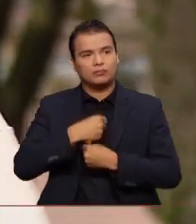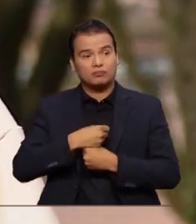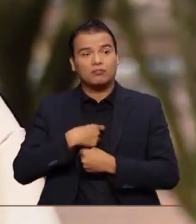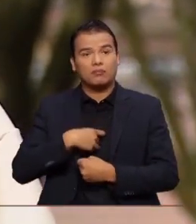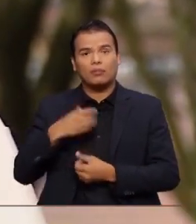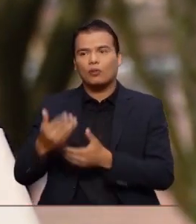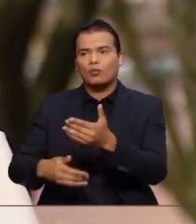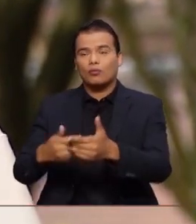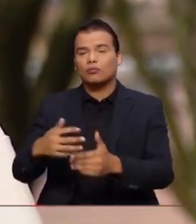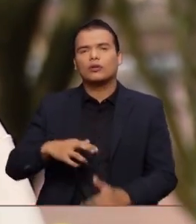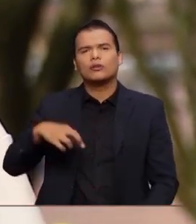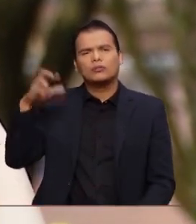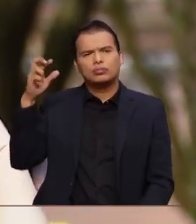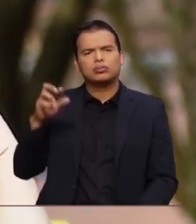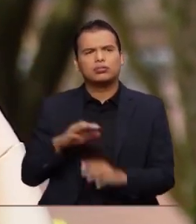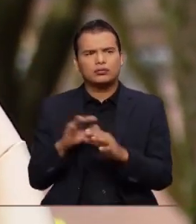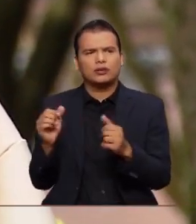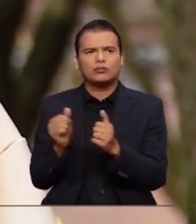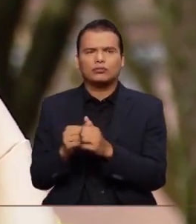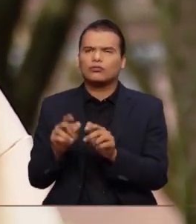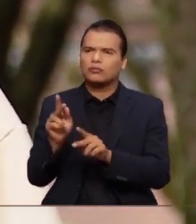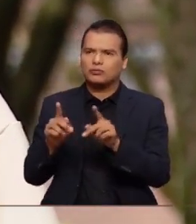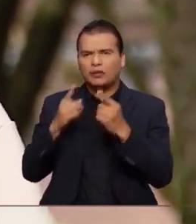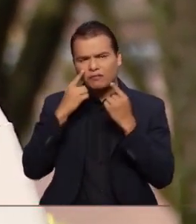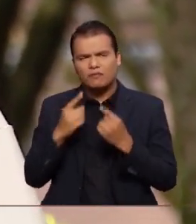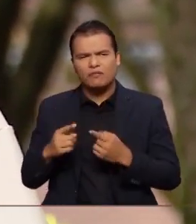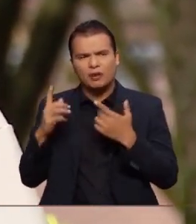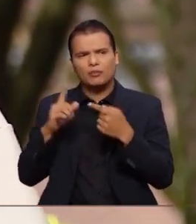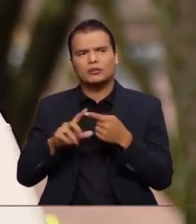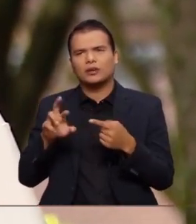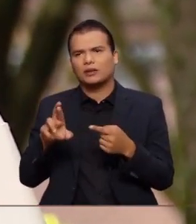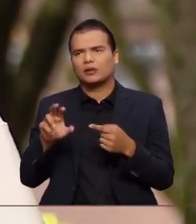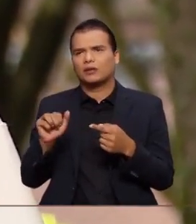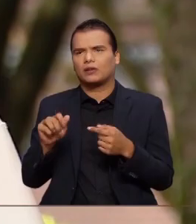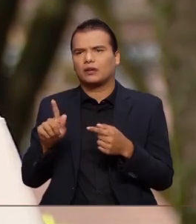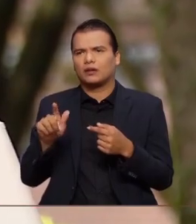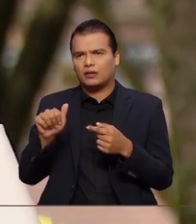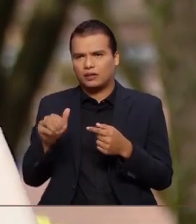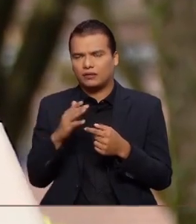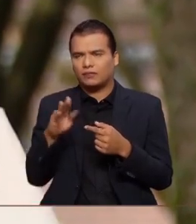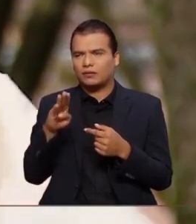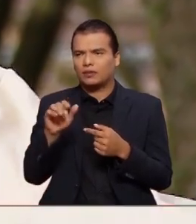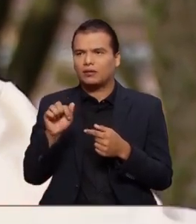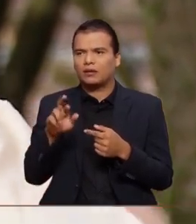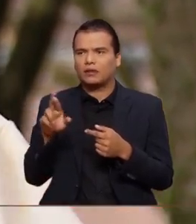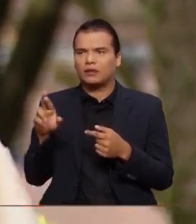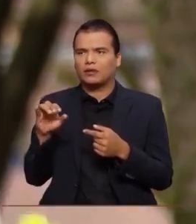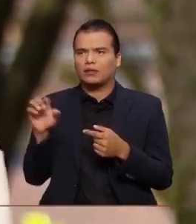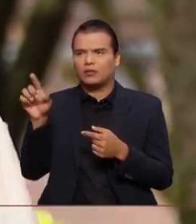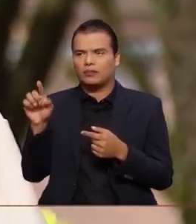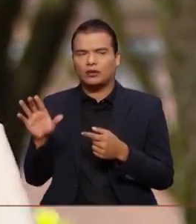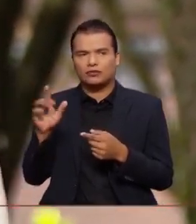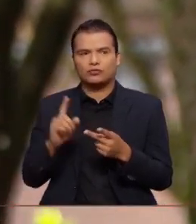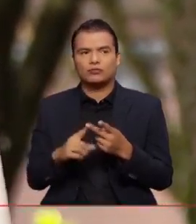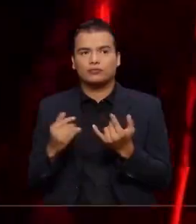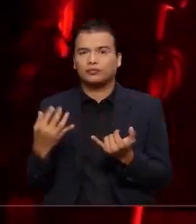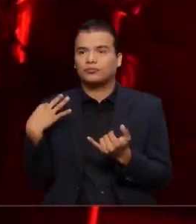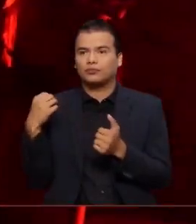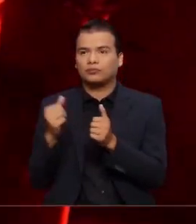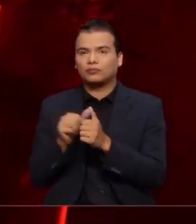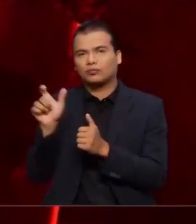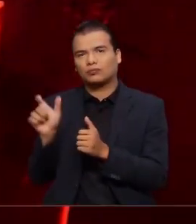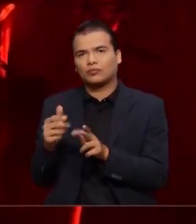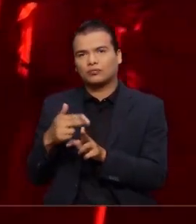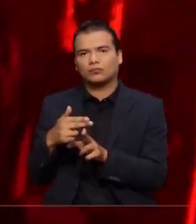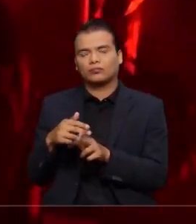profesional. He tocado junto a Rafa Barrios, he tocado para... Ahorita tengo un evento con André Oliva,